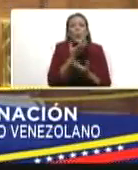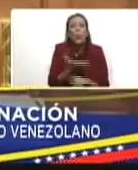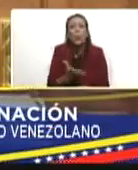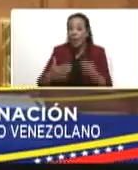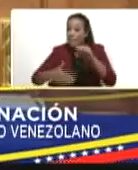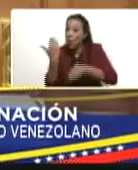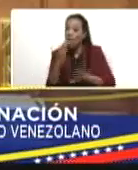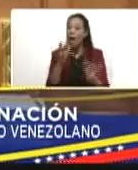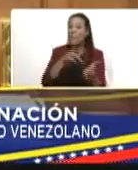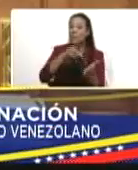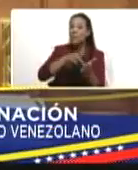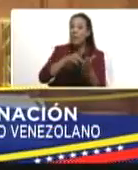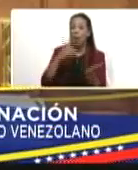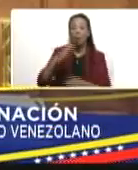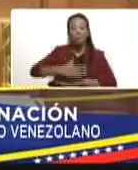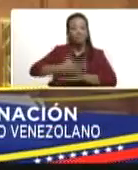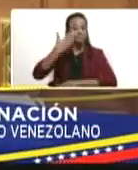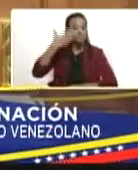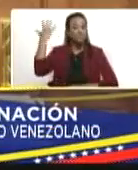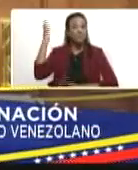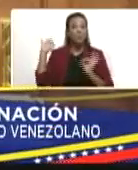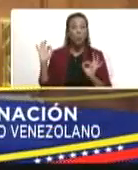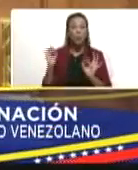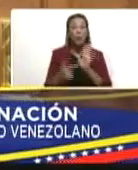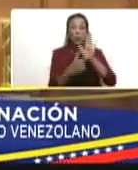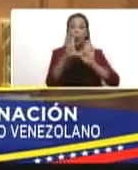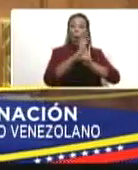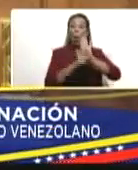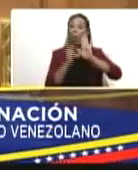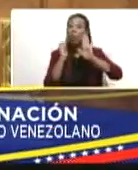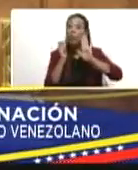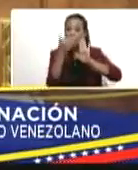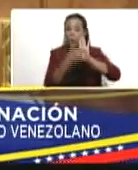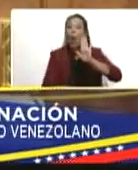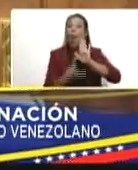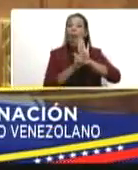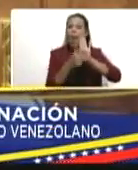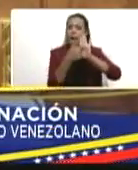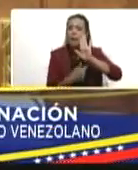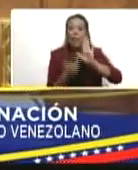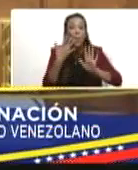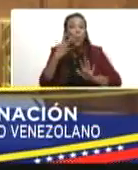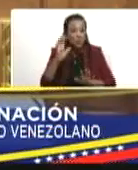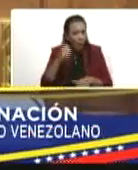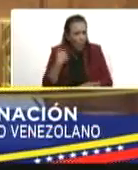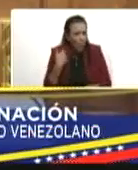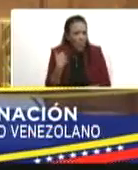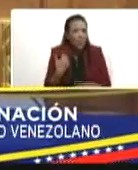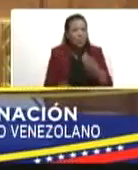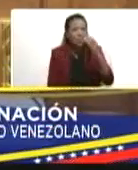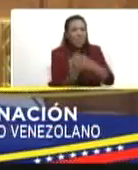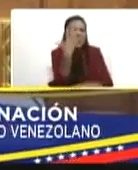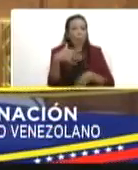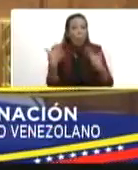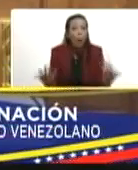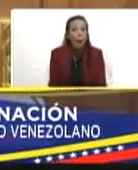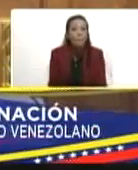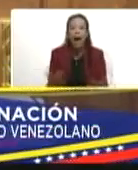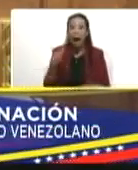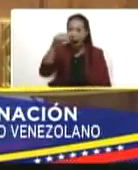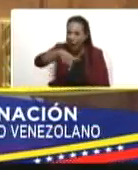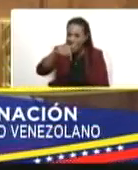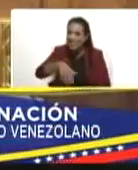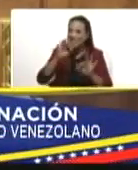modelo participativo y protagónico contemplado en la Constitución que por cierto nació hace